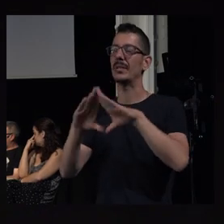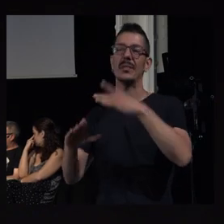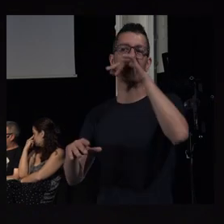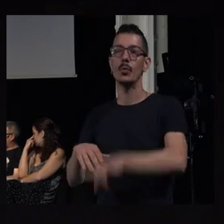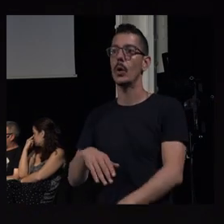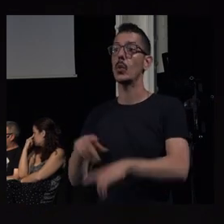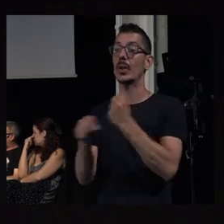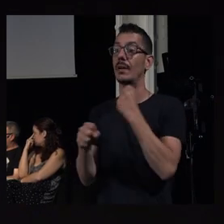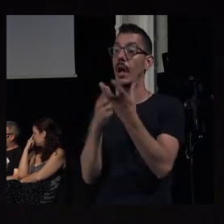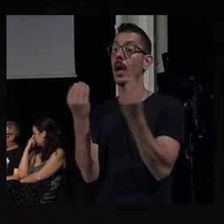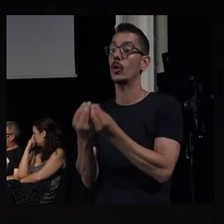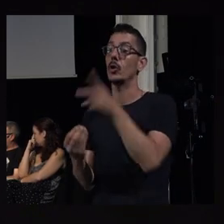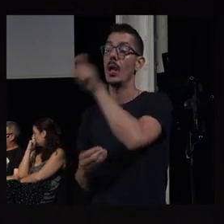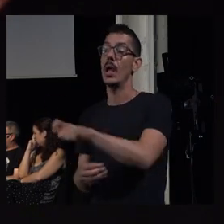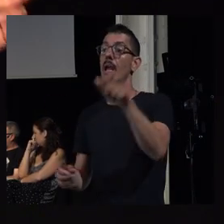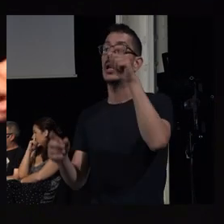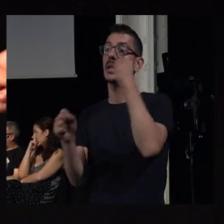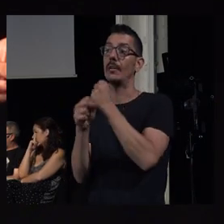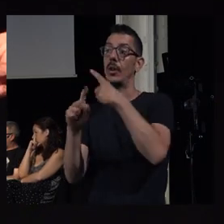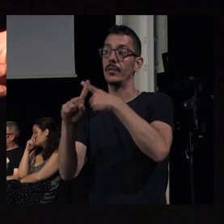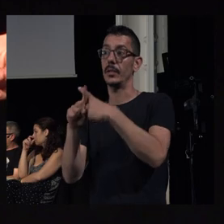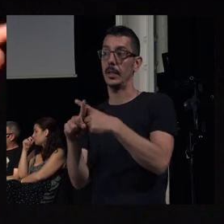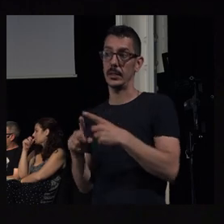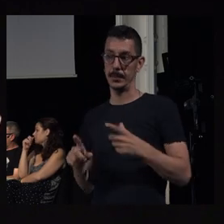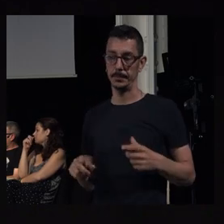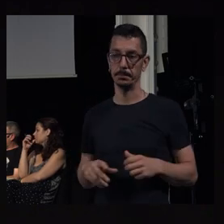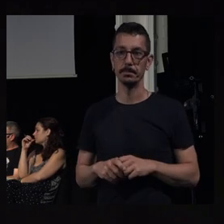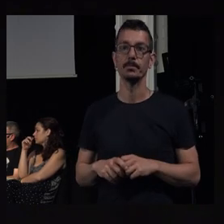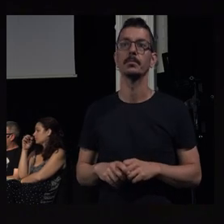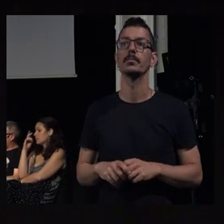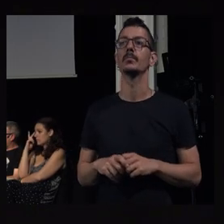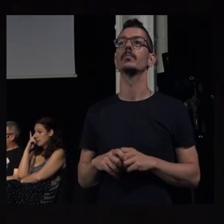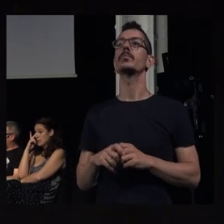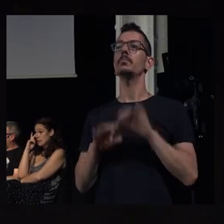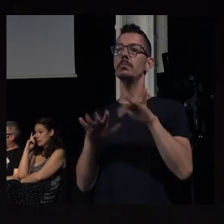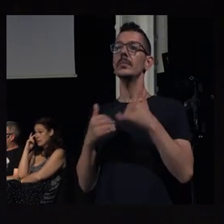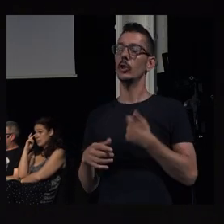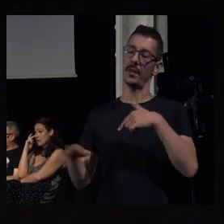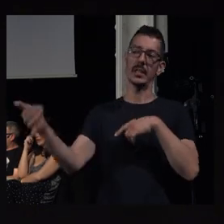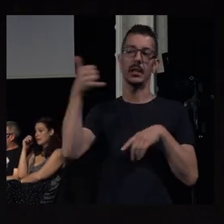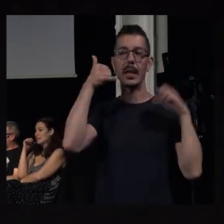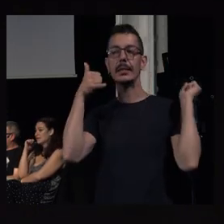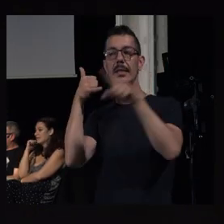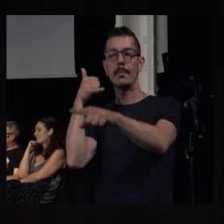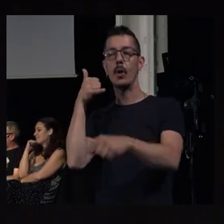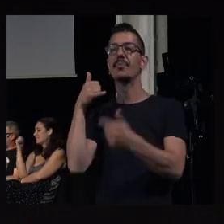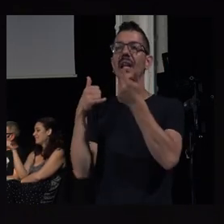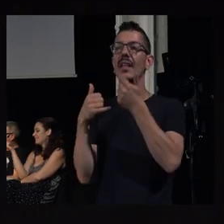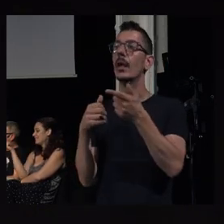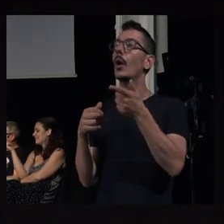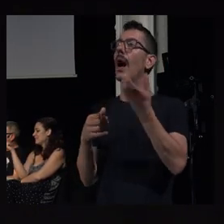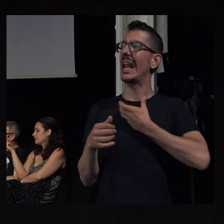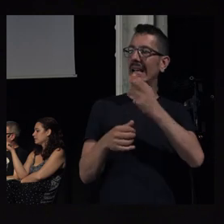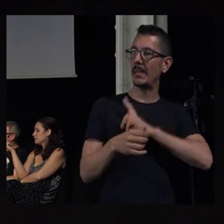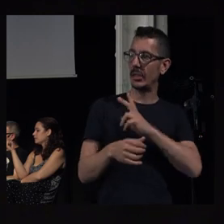que además odia a las feministas porque piensa que todas somos unas abolicionistas. Entonces, de esa me fío. Le llamo y le digo, mira, oye, me dice esto mi